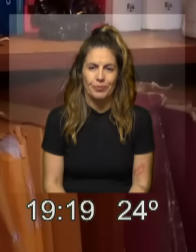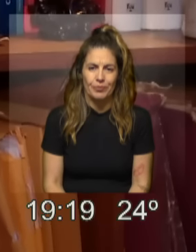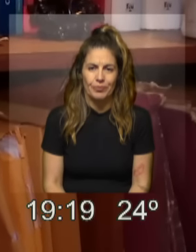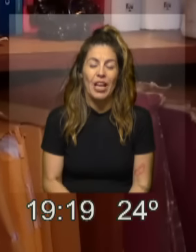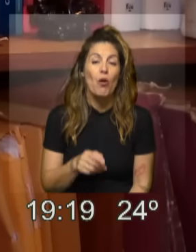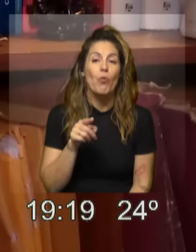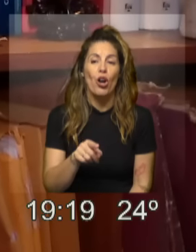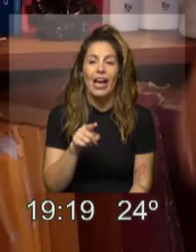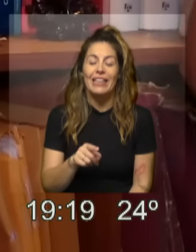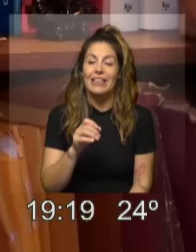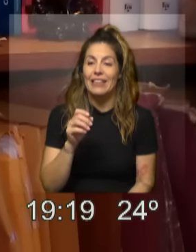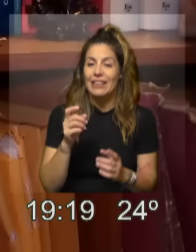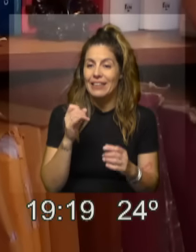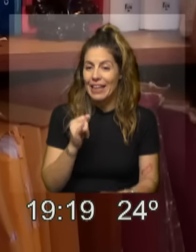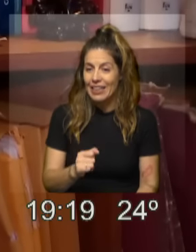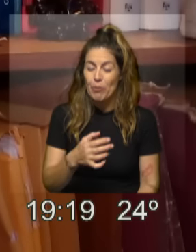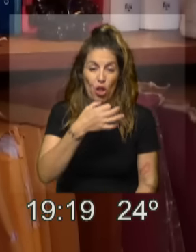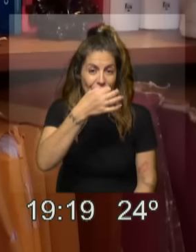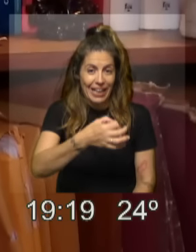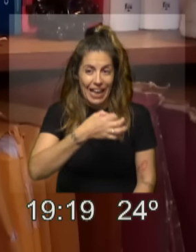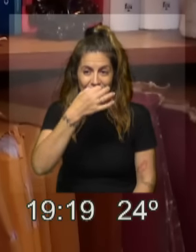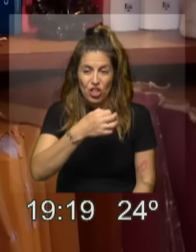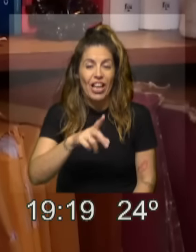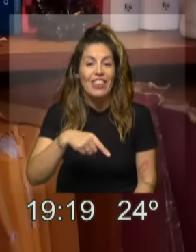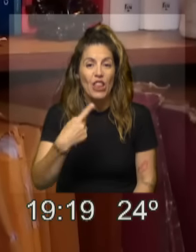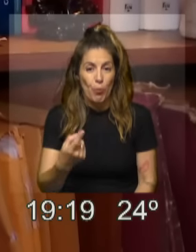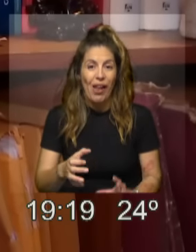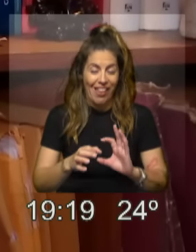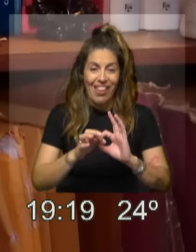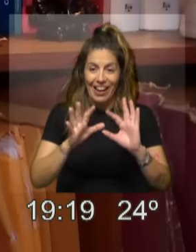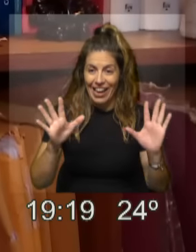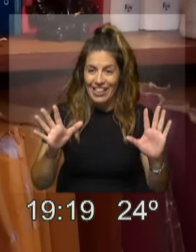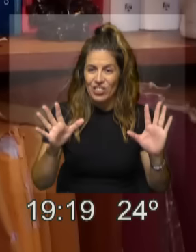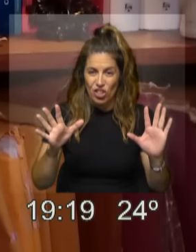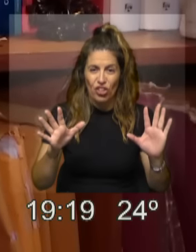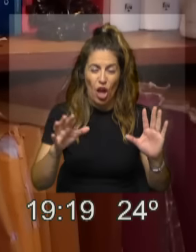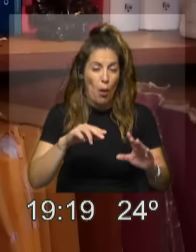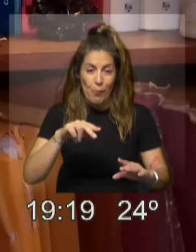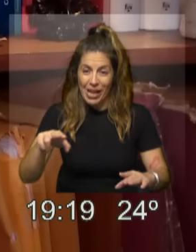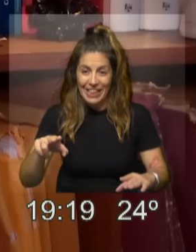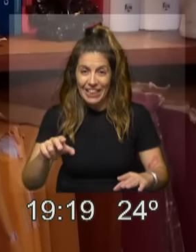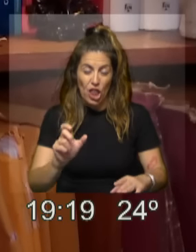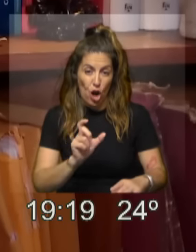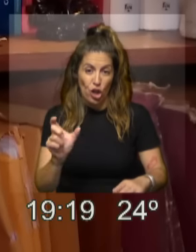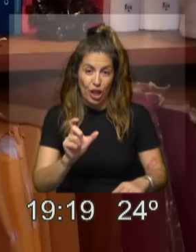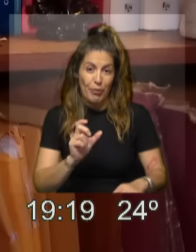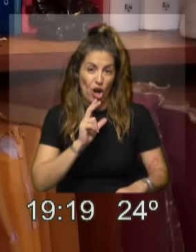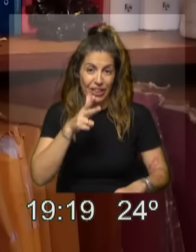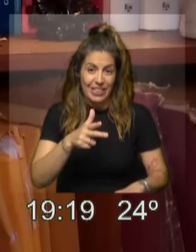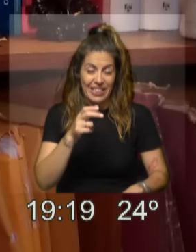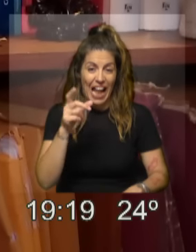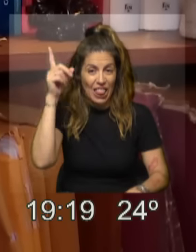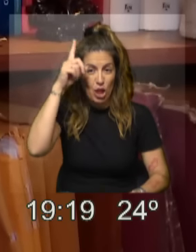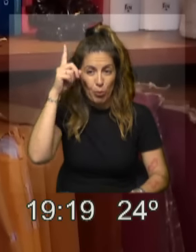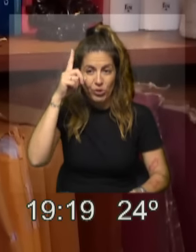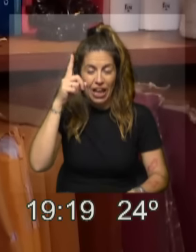Bueno, por allí teníamos estas declaraciones, luego la aclaración, manteniendo un poco los términos que hacía el diputado a través